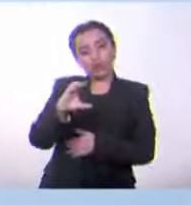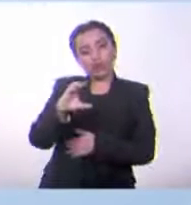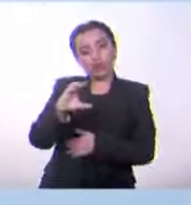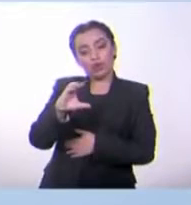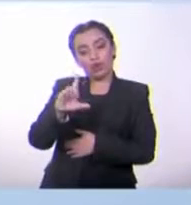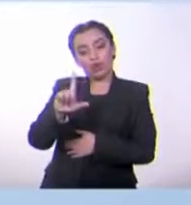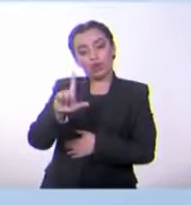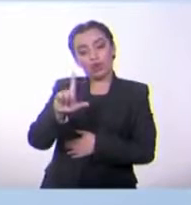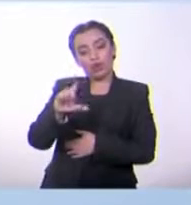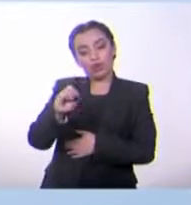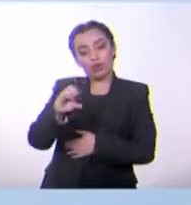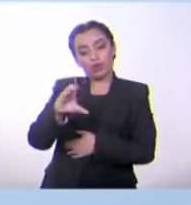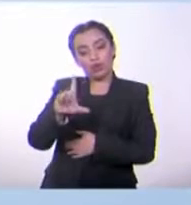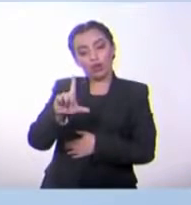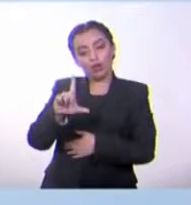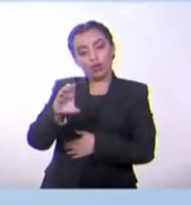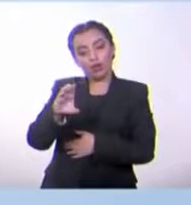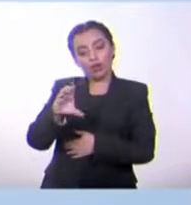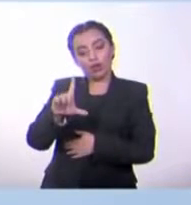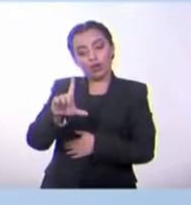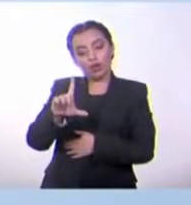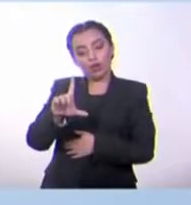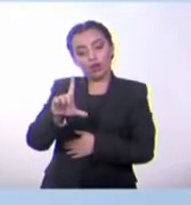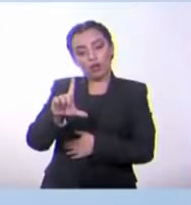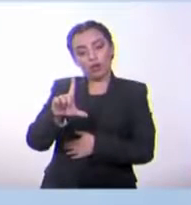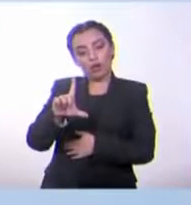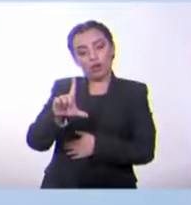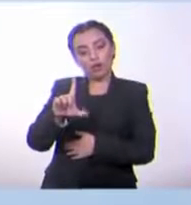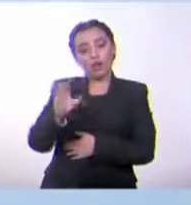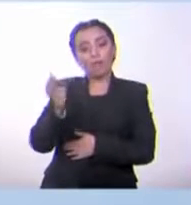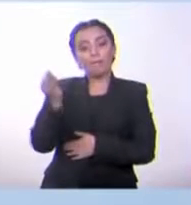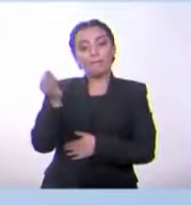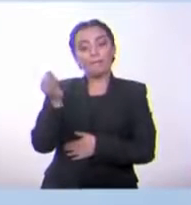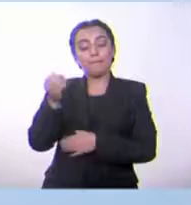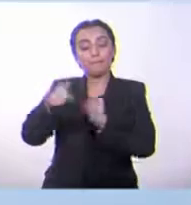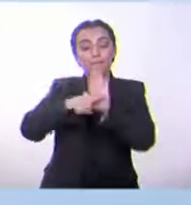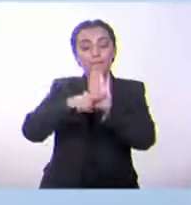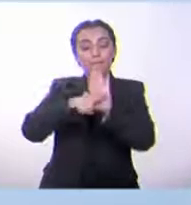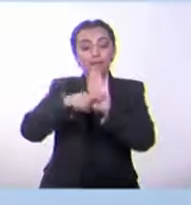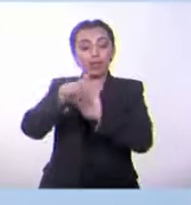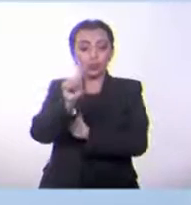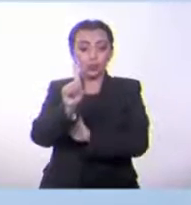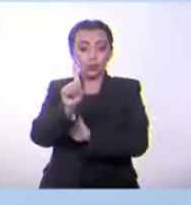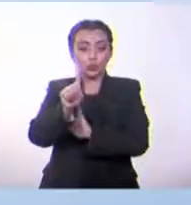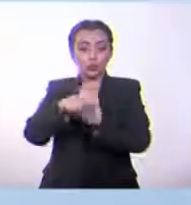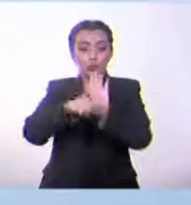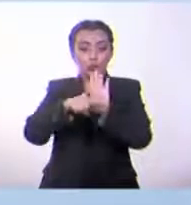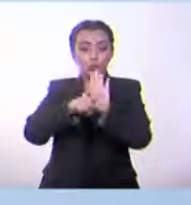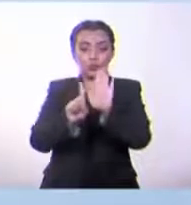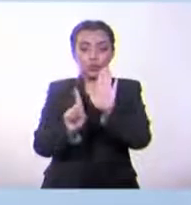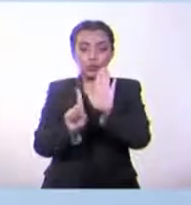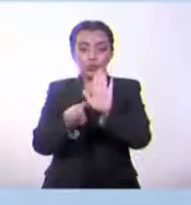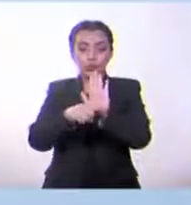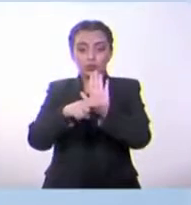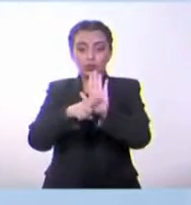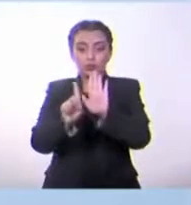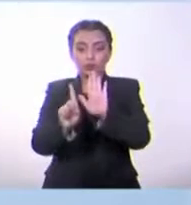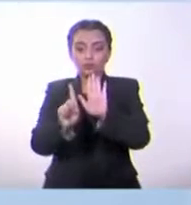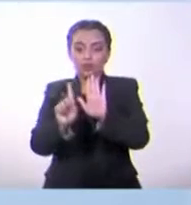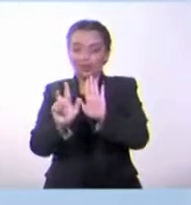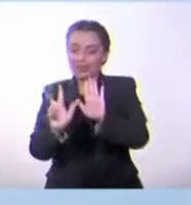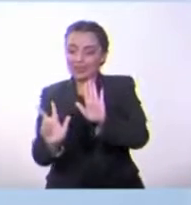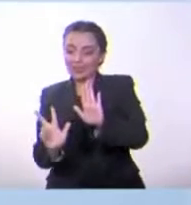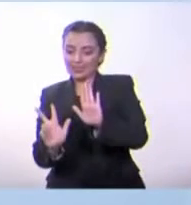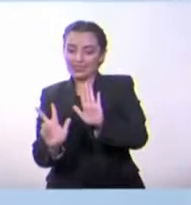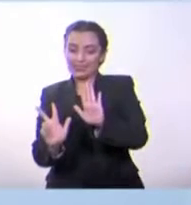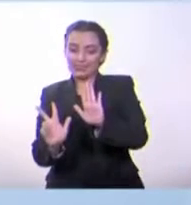cloruro normalmente trabaja con carga de -1, pero hay 3 iones cloruro, entonces la carga